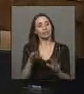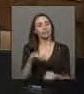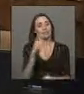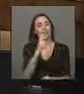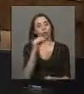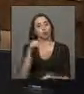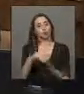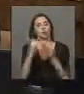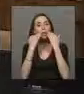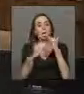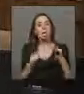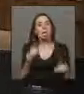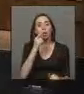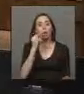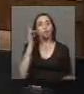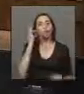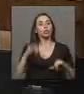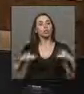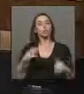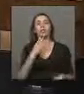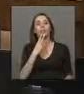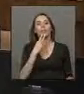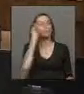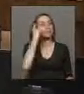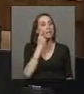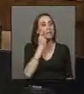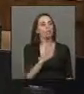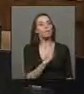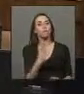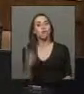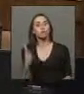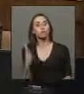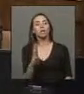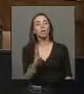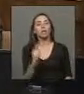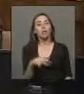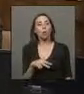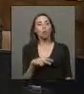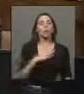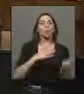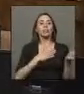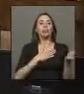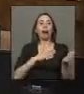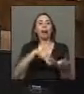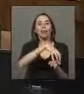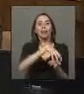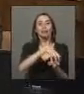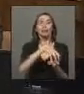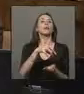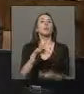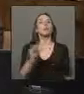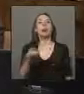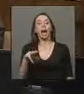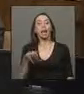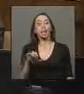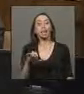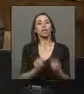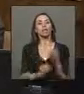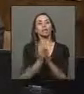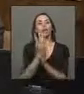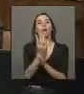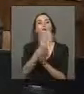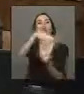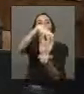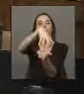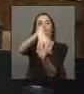.000 niños, niñas y adolescentes de San Bernardo, El Bosque, Wim, Paine y Cala de Tango, entre otras comunas, dispongan de un nuevo hospital